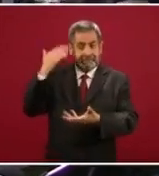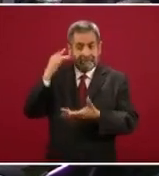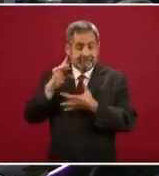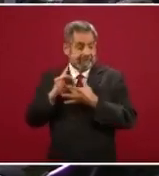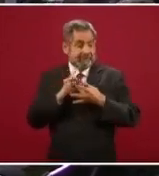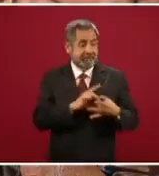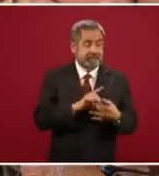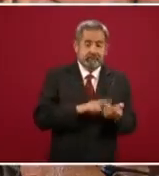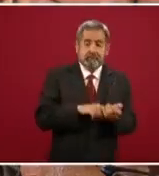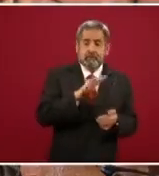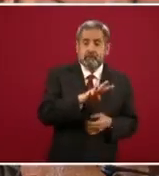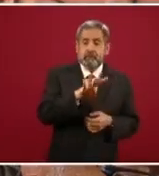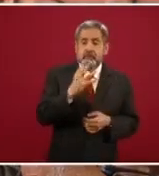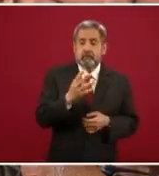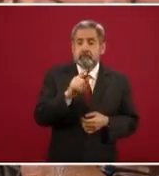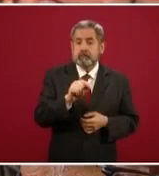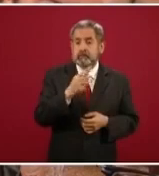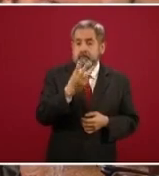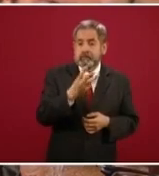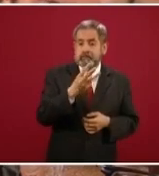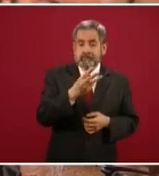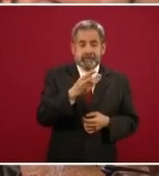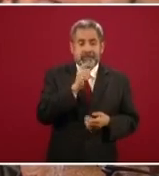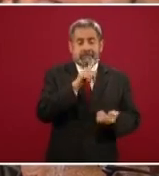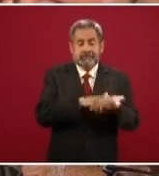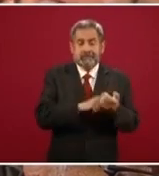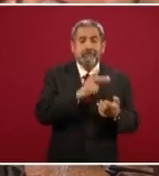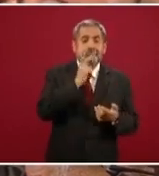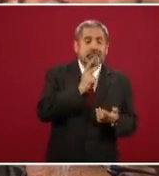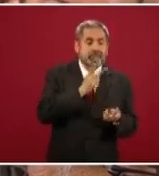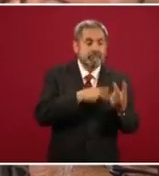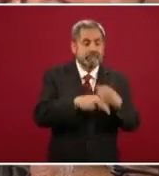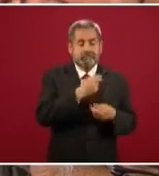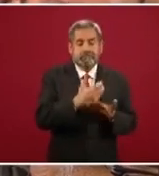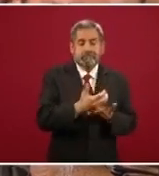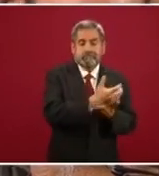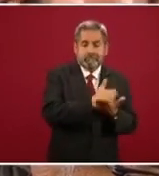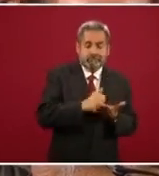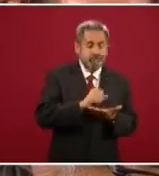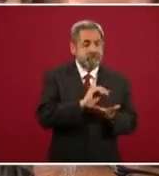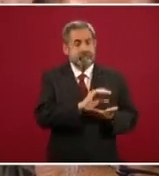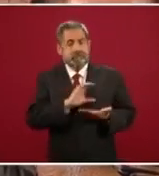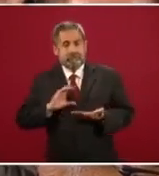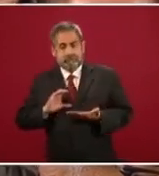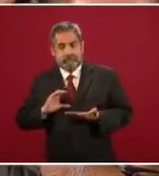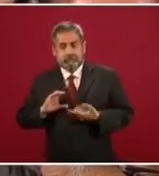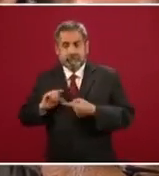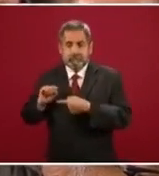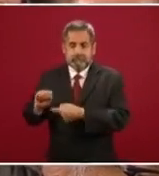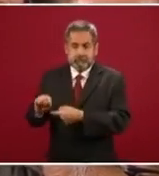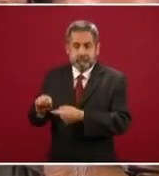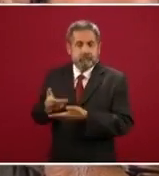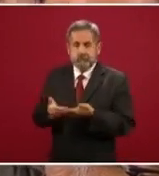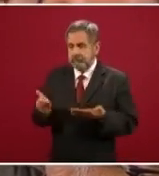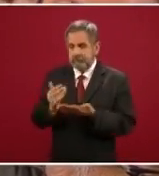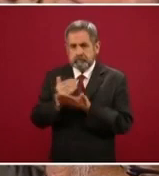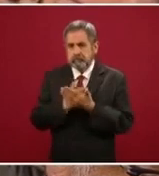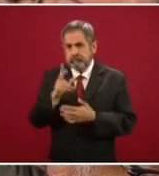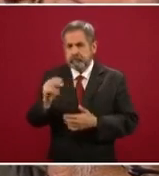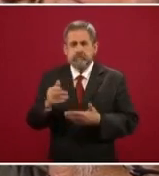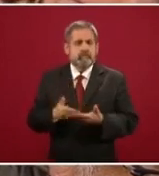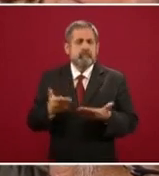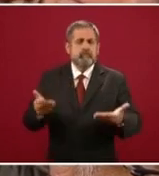del 44.3% del presupuesto de egresos, dependía de los ingresos petroleros.